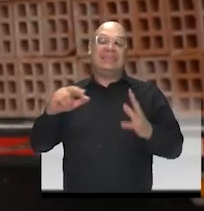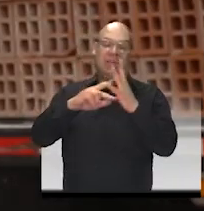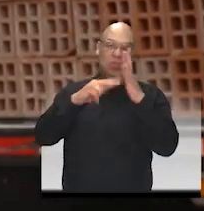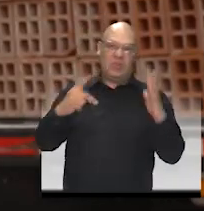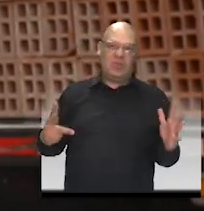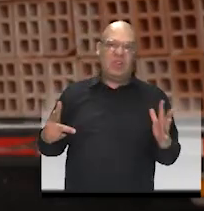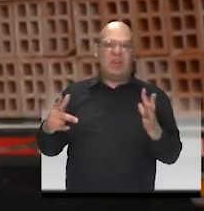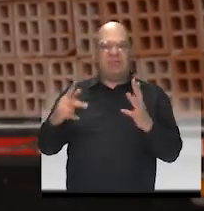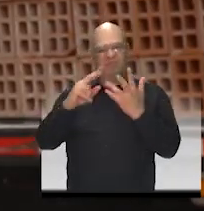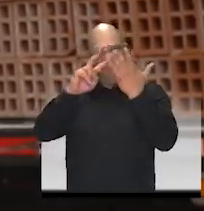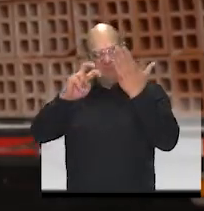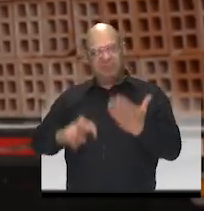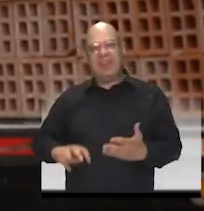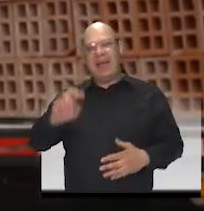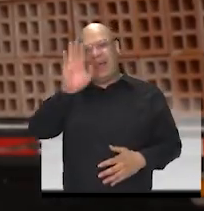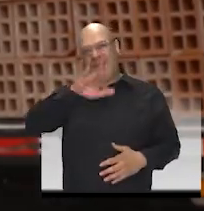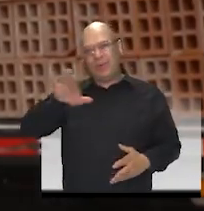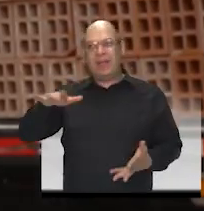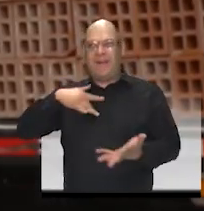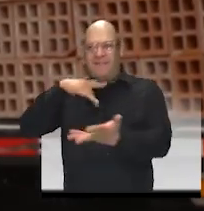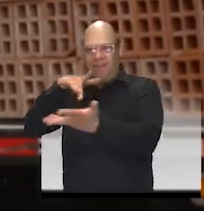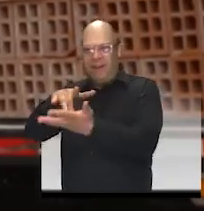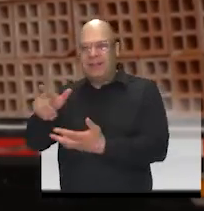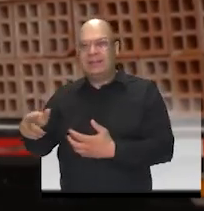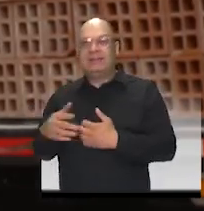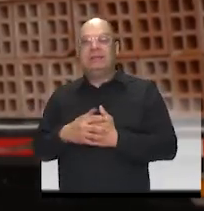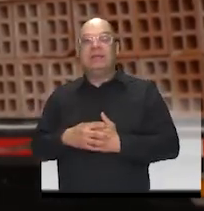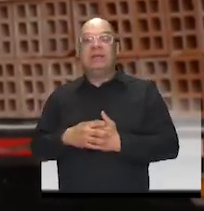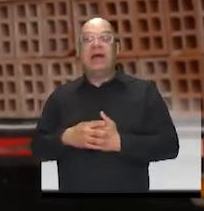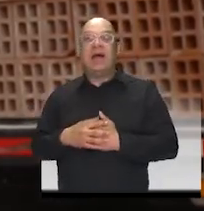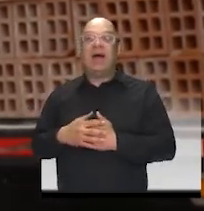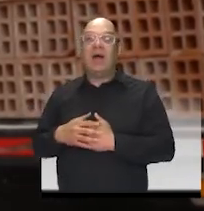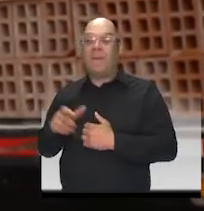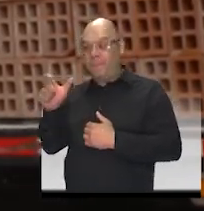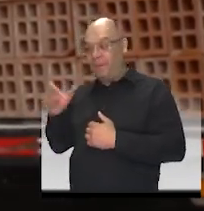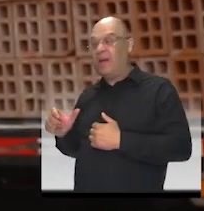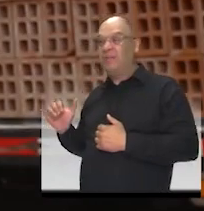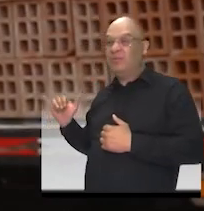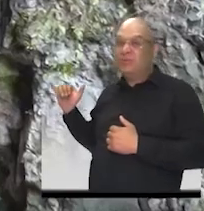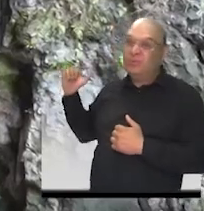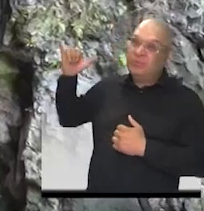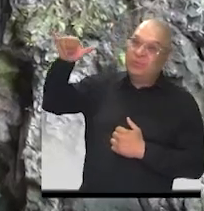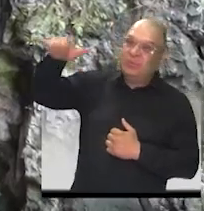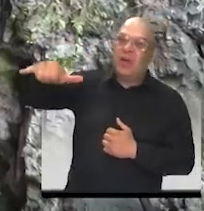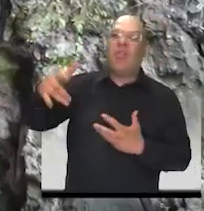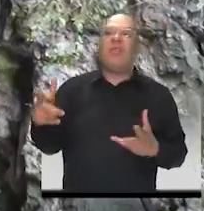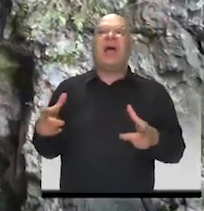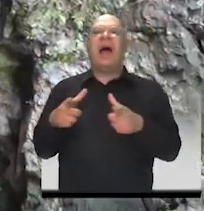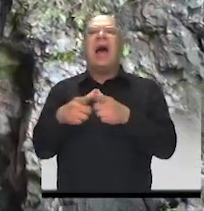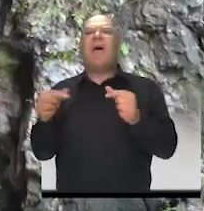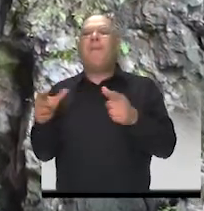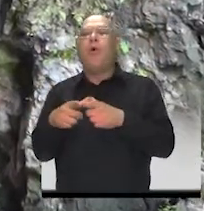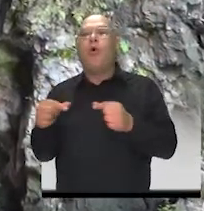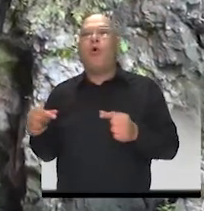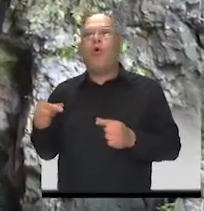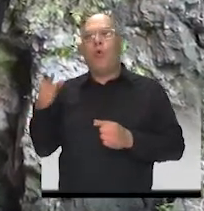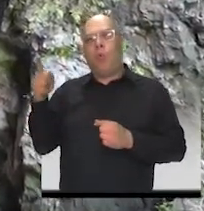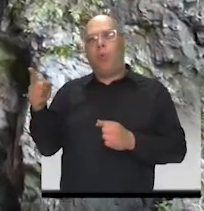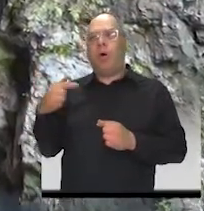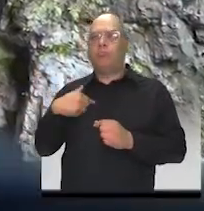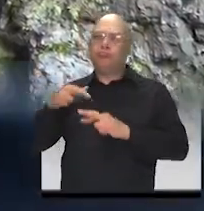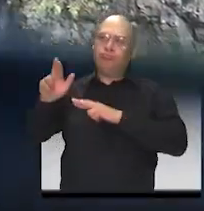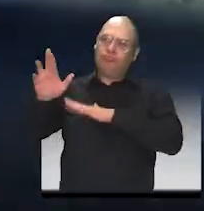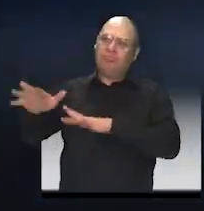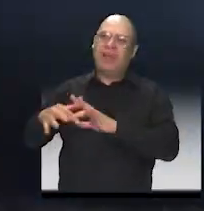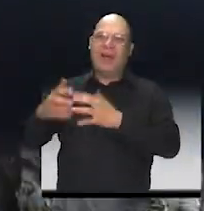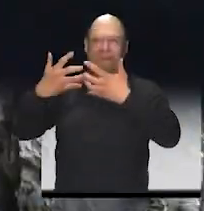y Ciencias de Antioquia, el cual una de nuestras colaboradoras viajó a Japón y representando así nuestra